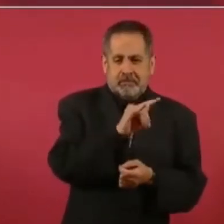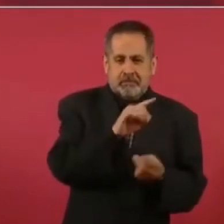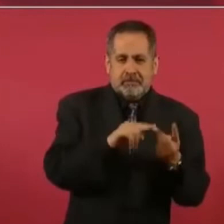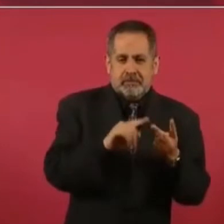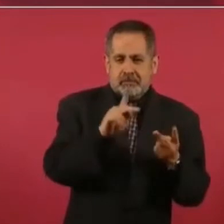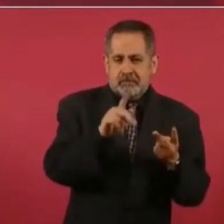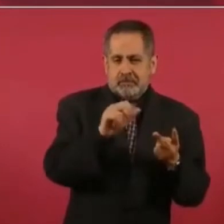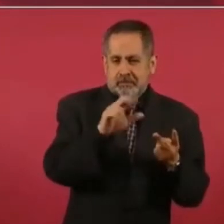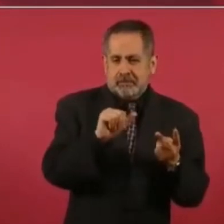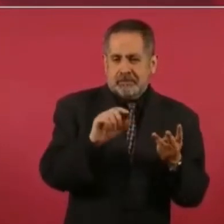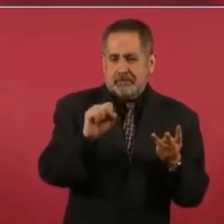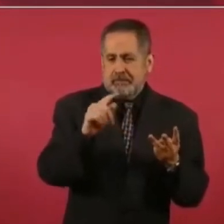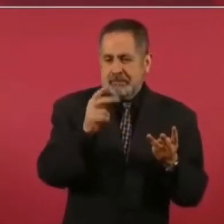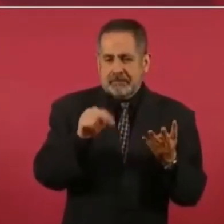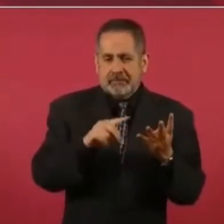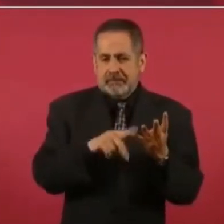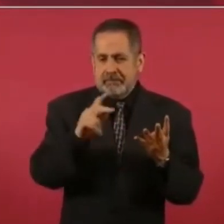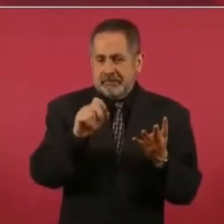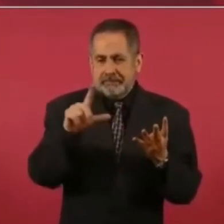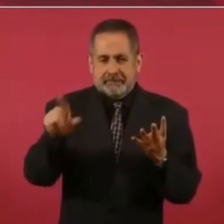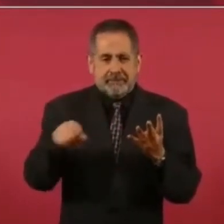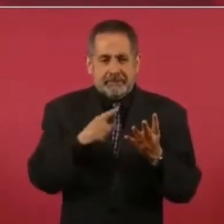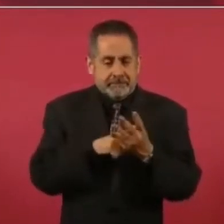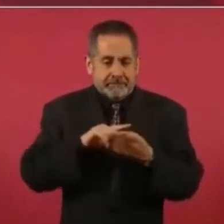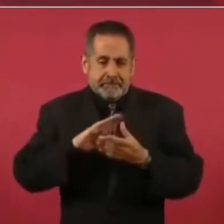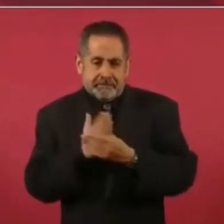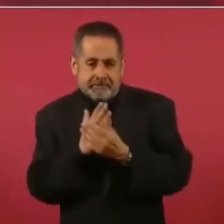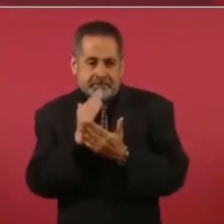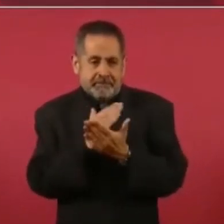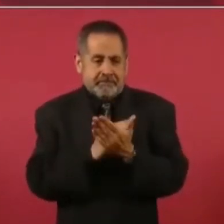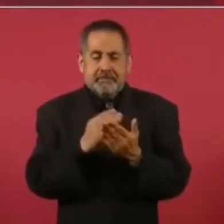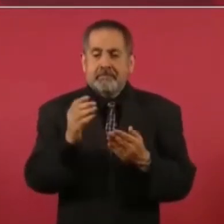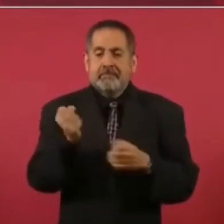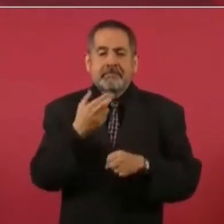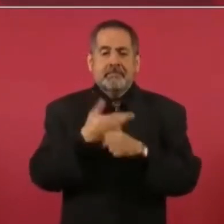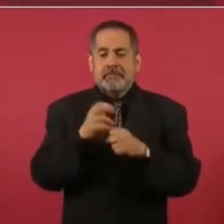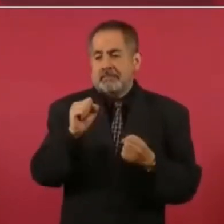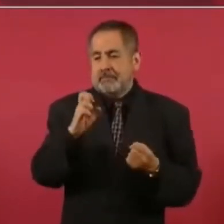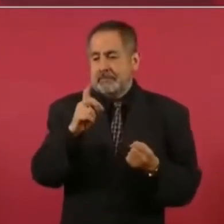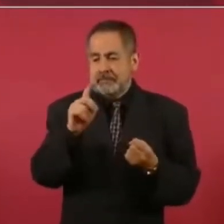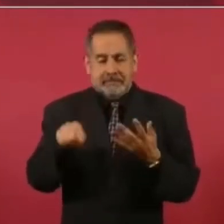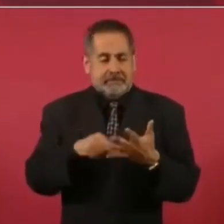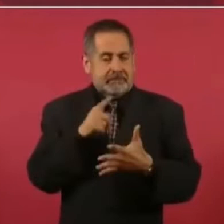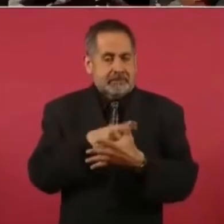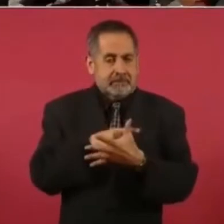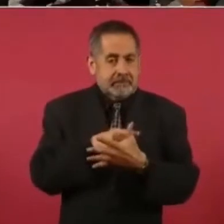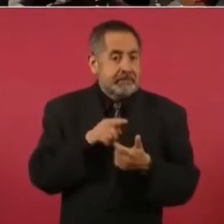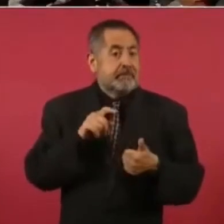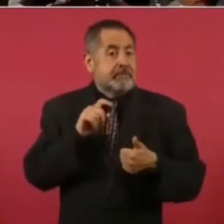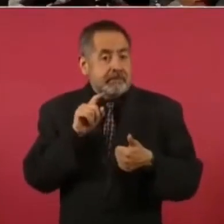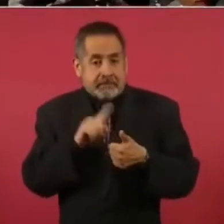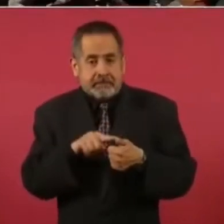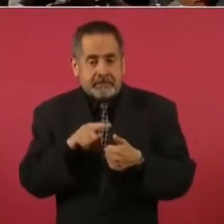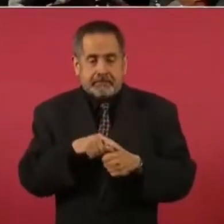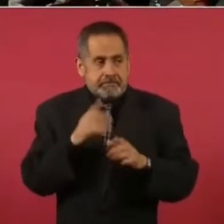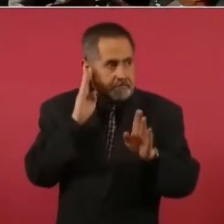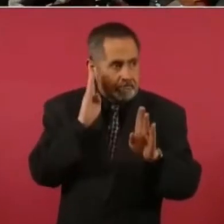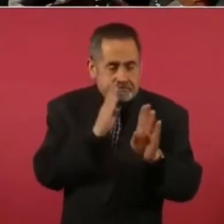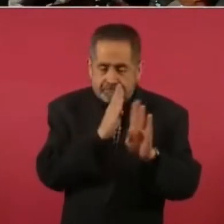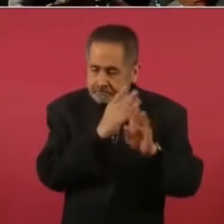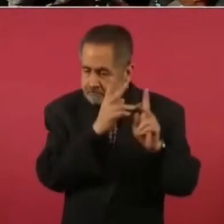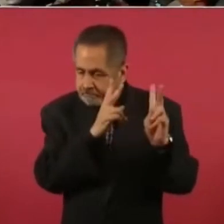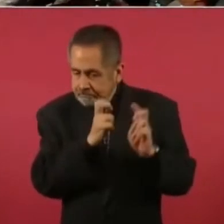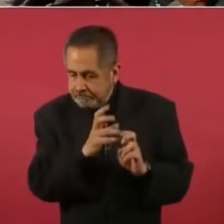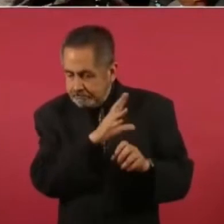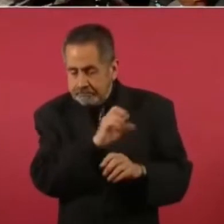Carla, de Steven, de Polo, el expediente de la Secretaría de la Defensa Nacional, las intercepciones a las que hemos tenido acceso